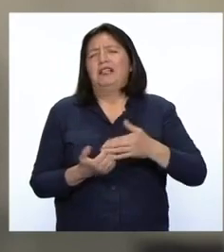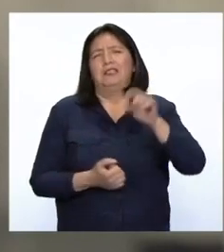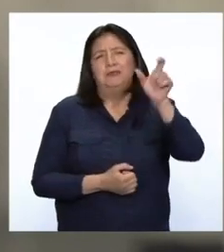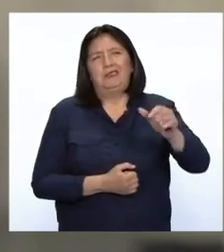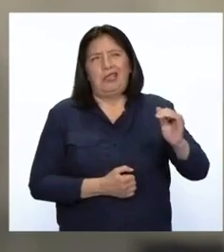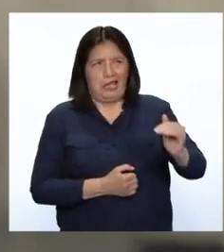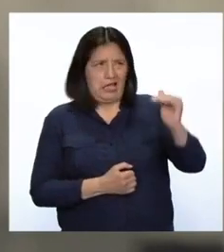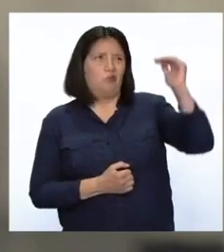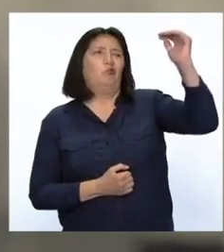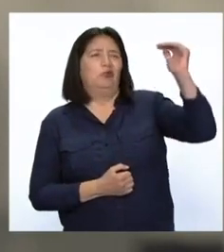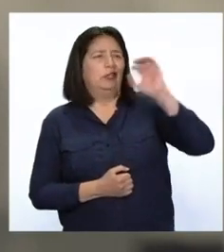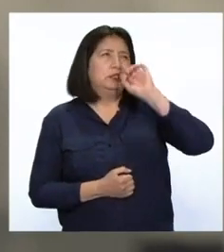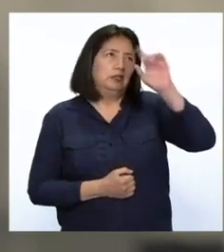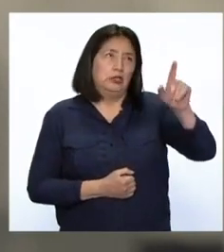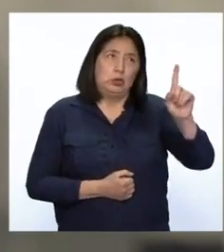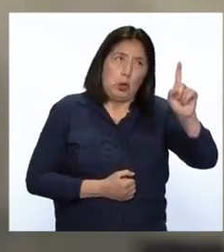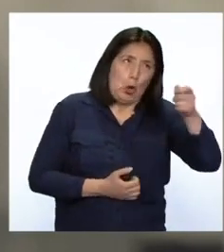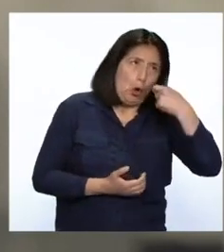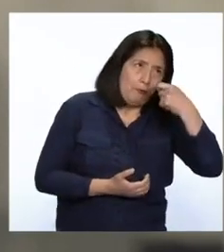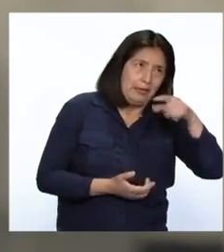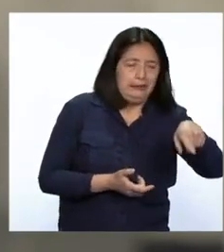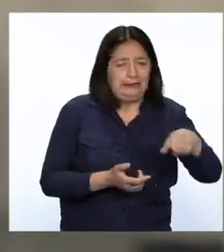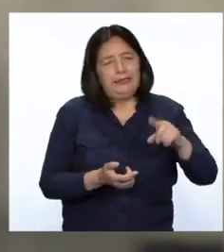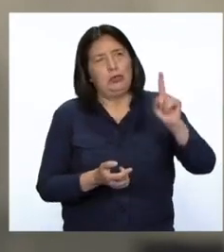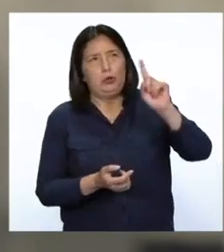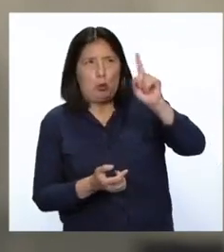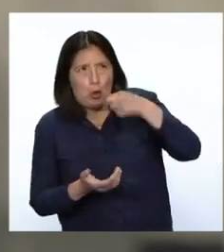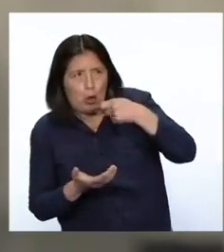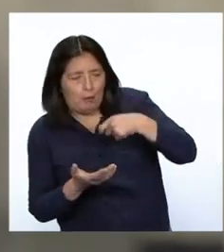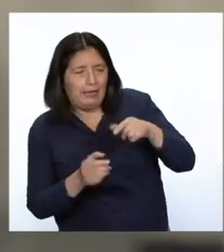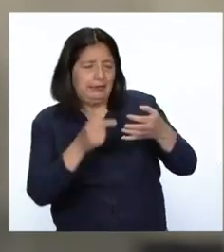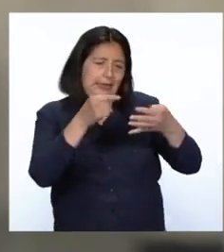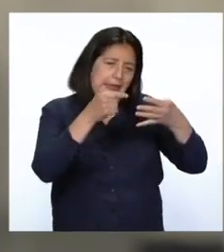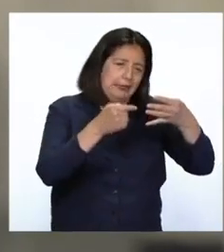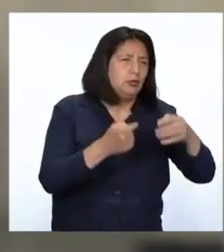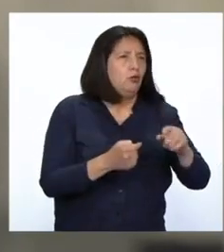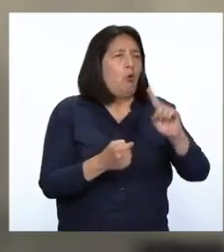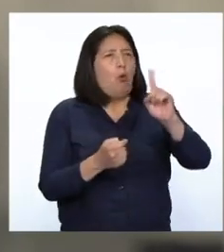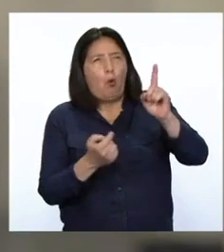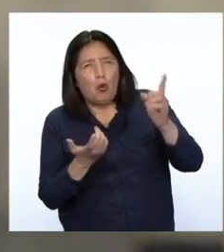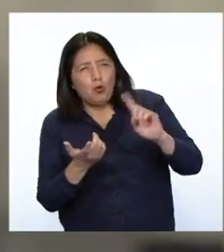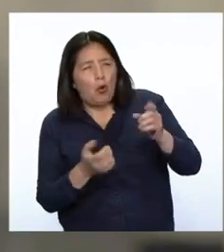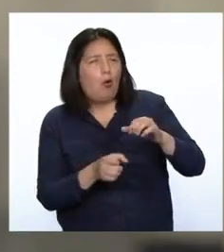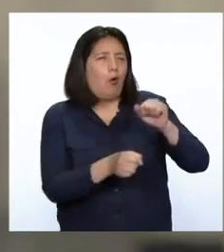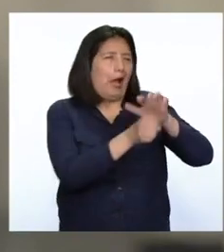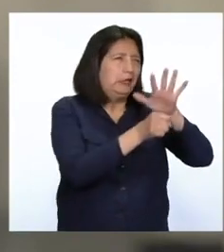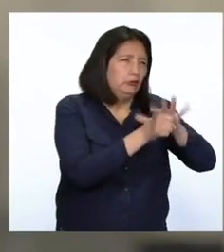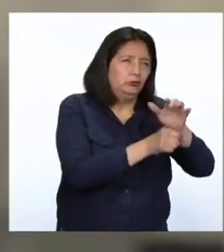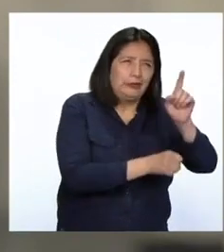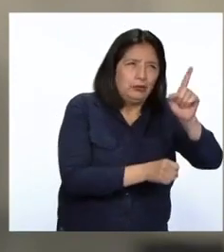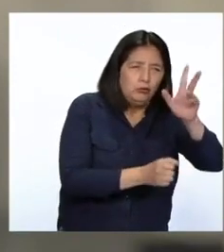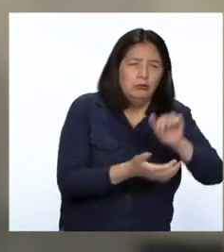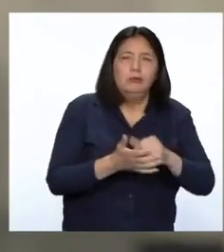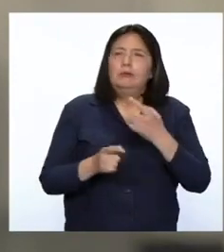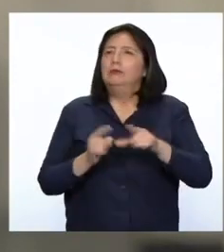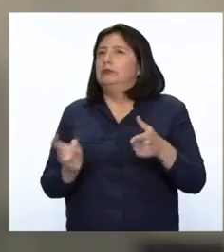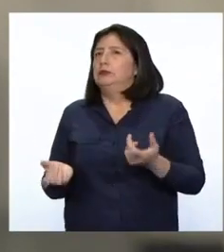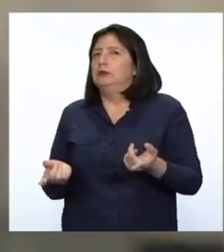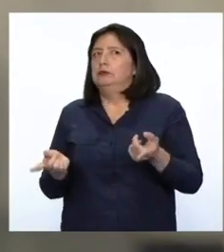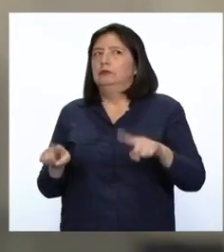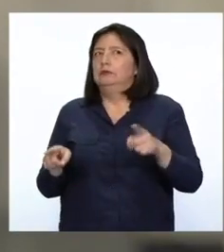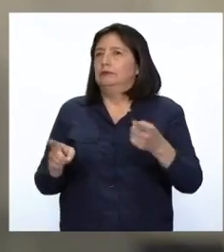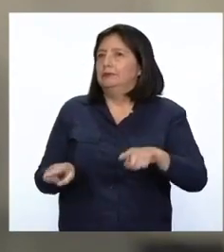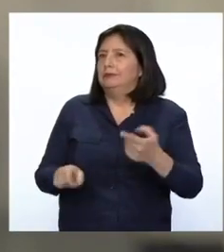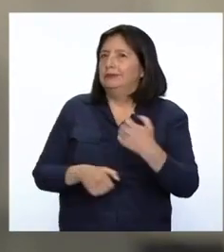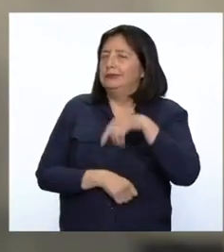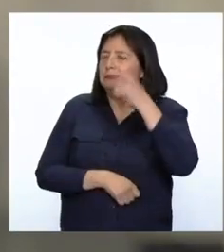adulta no debes de comer esto, no debes de comer lo otro, no debes de quizás tomar una gaseosa, pero ¿cuándo fue que